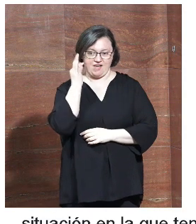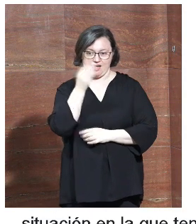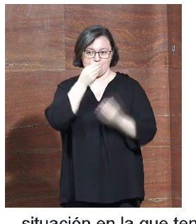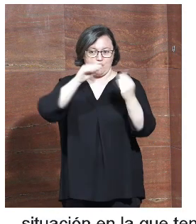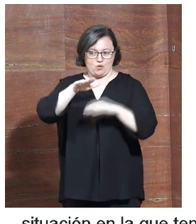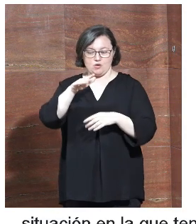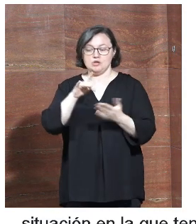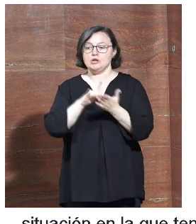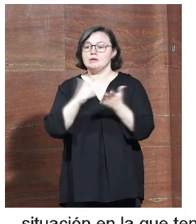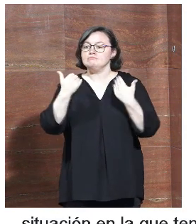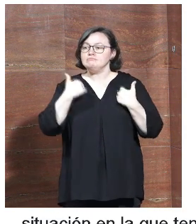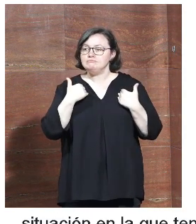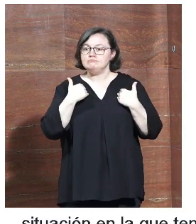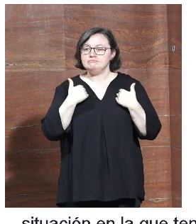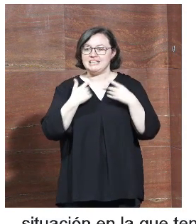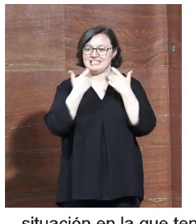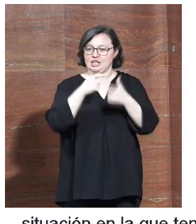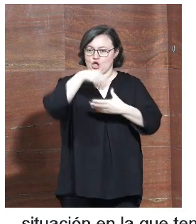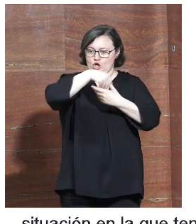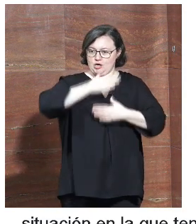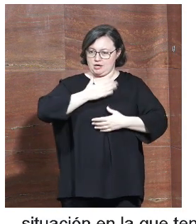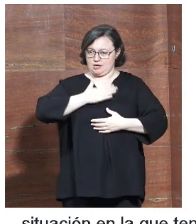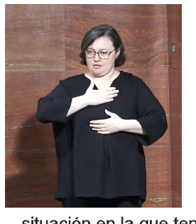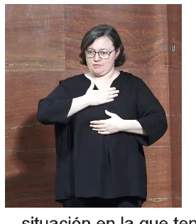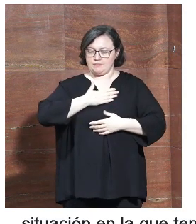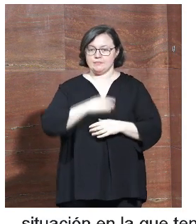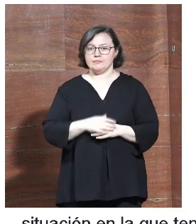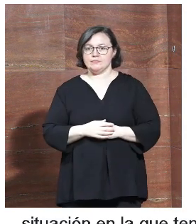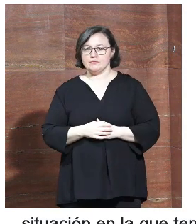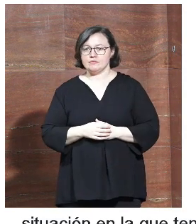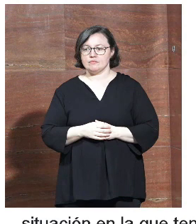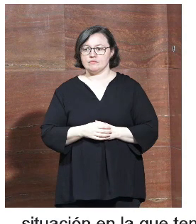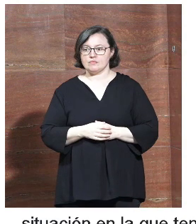era responsable de nuestro sector